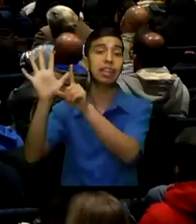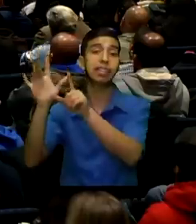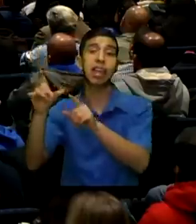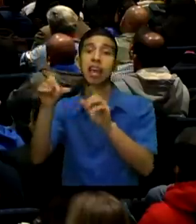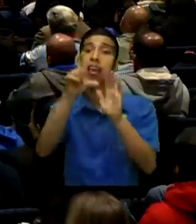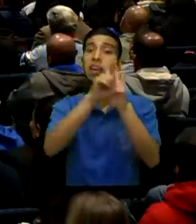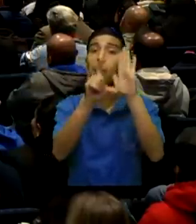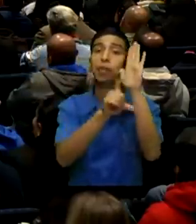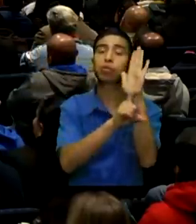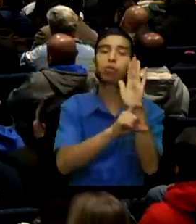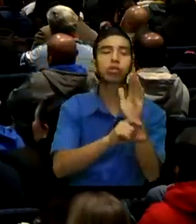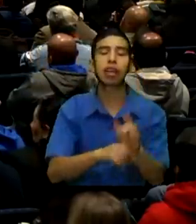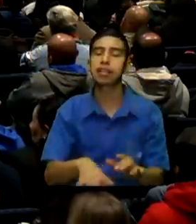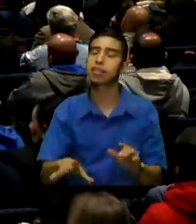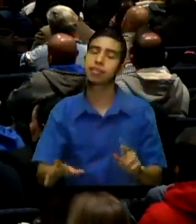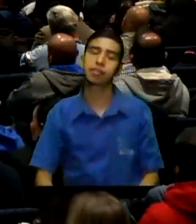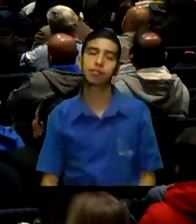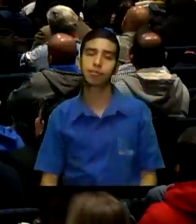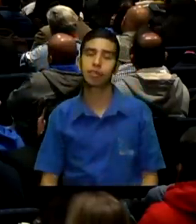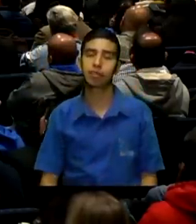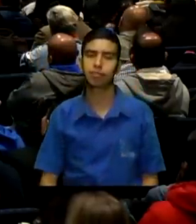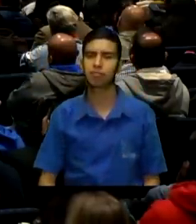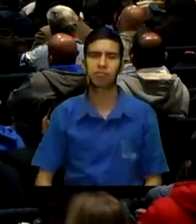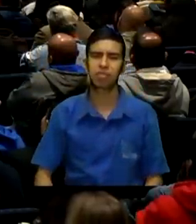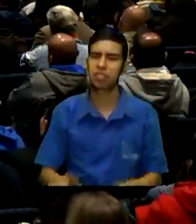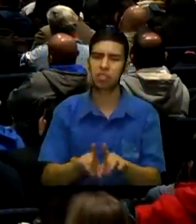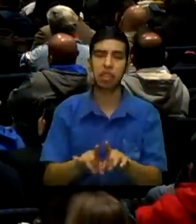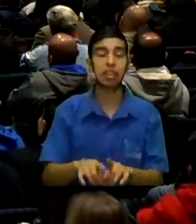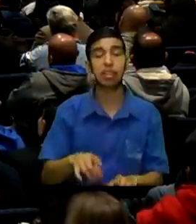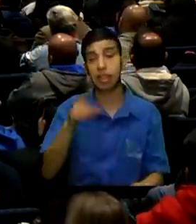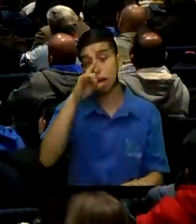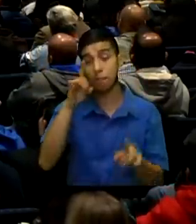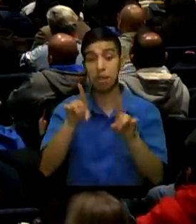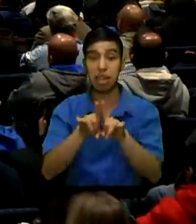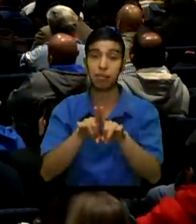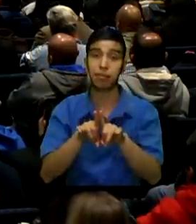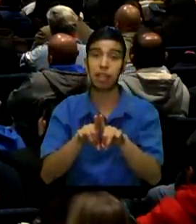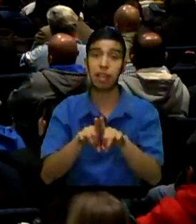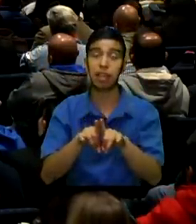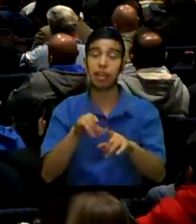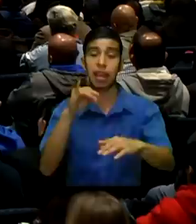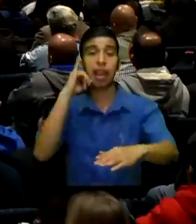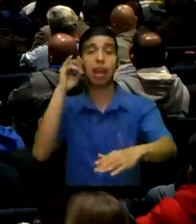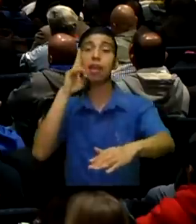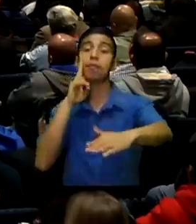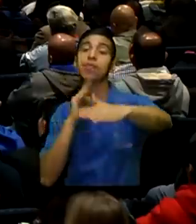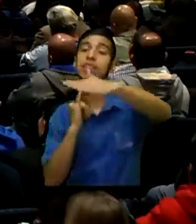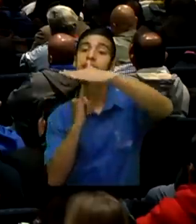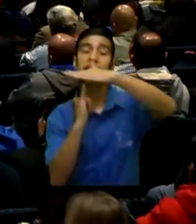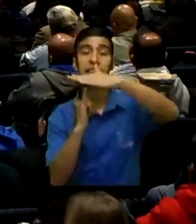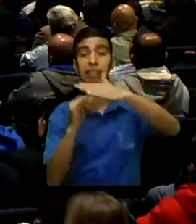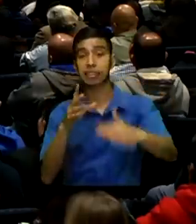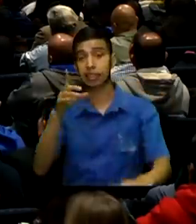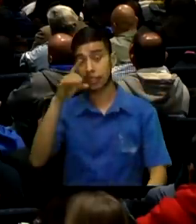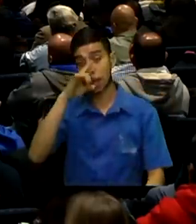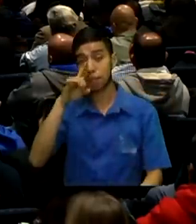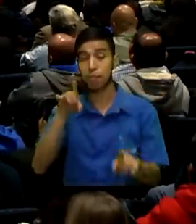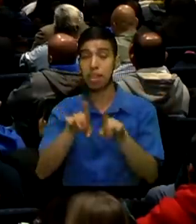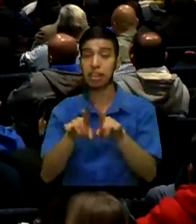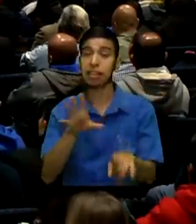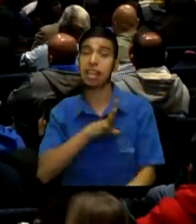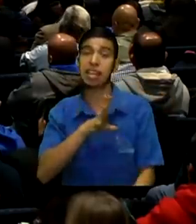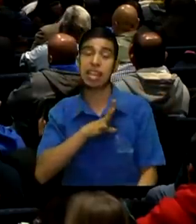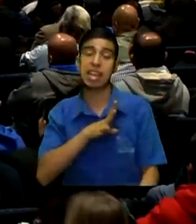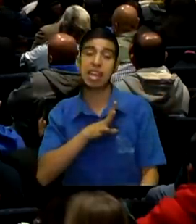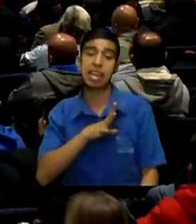66 libros, y cada uno pues representa, cada uno de los capítulos representa